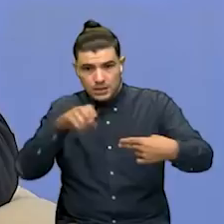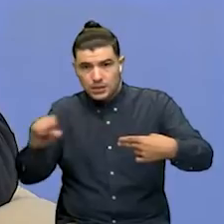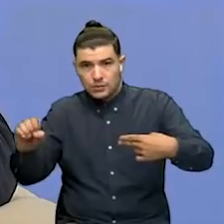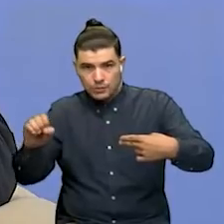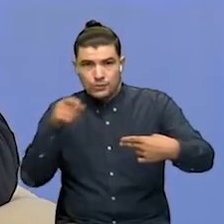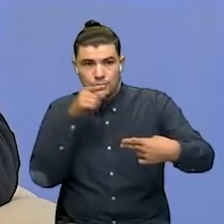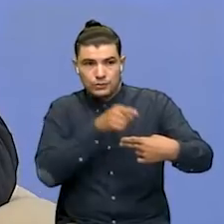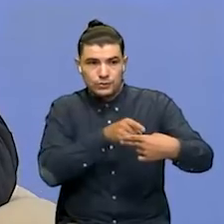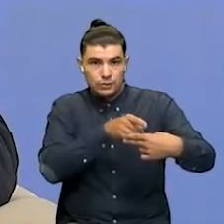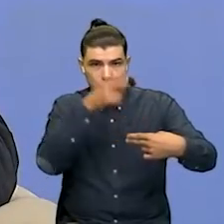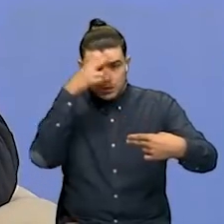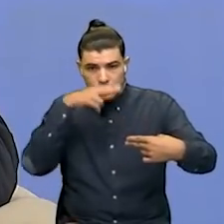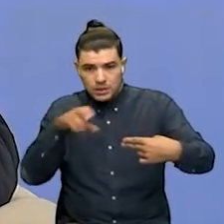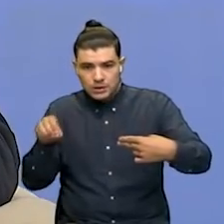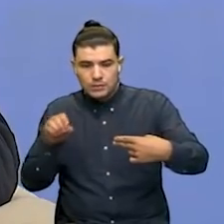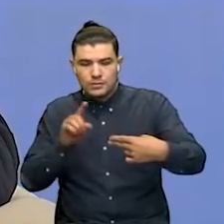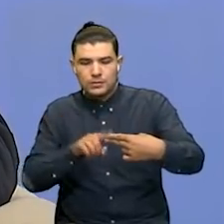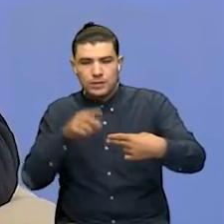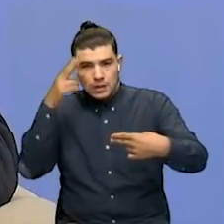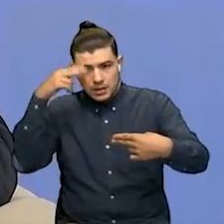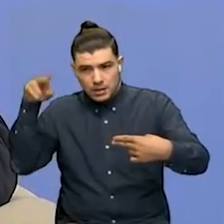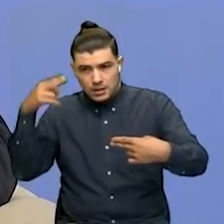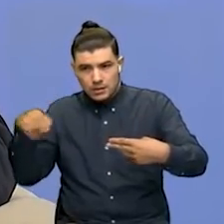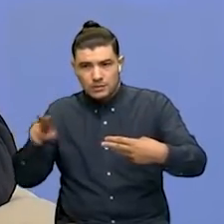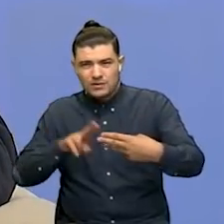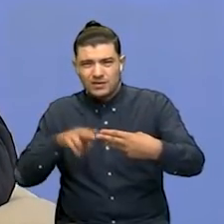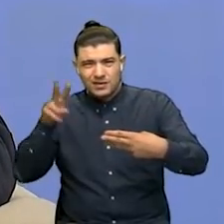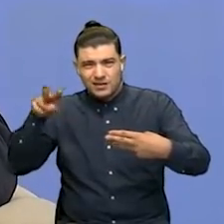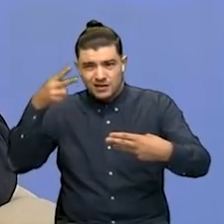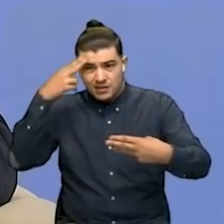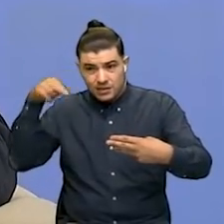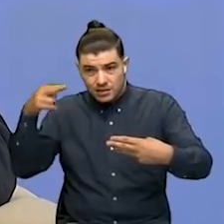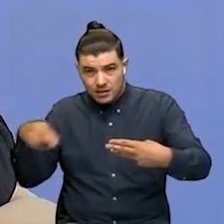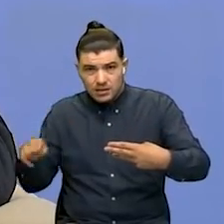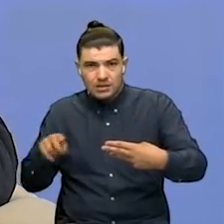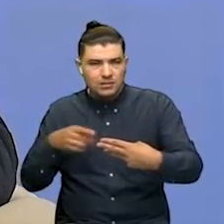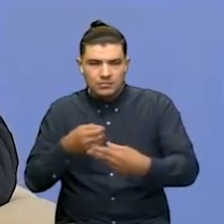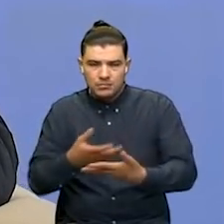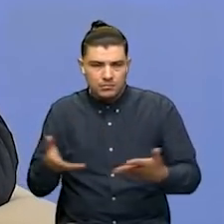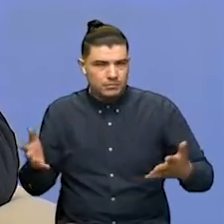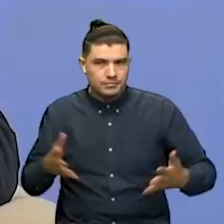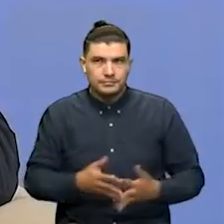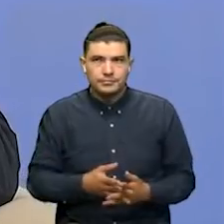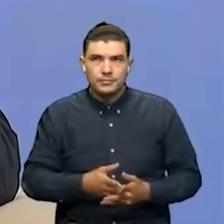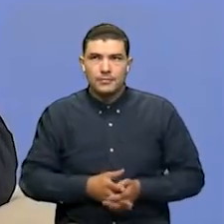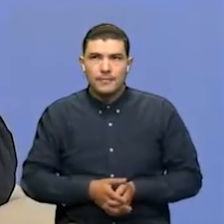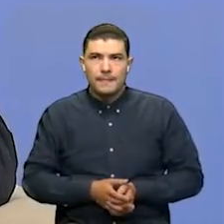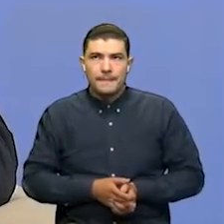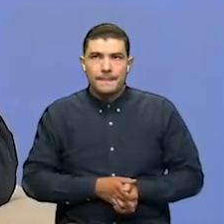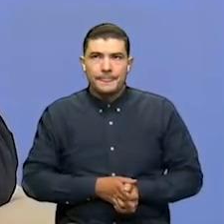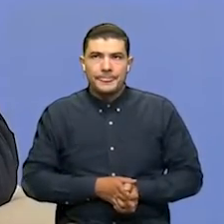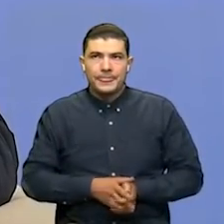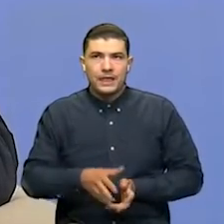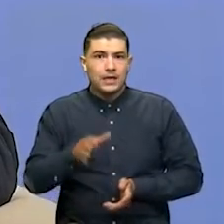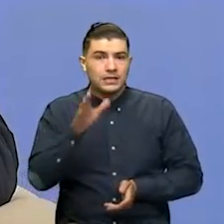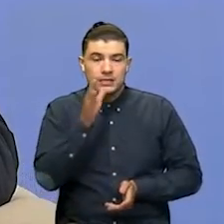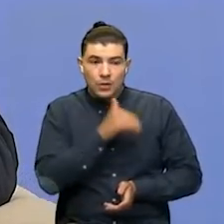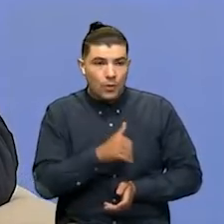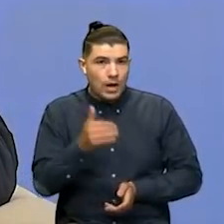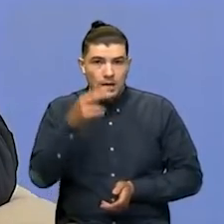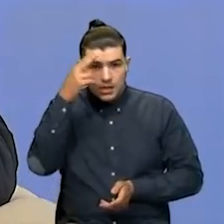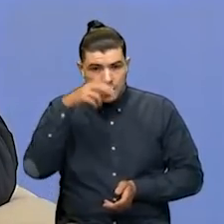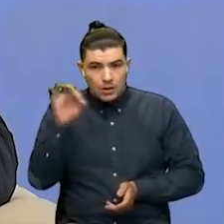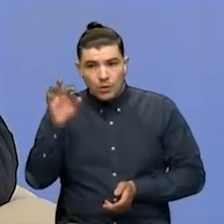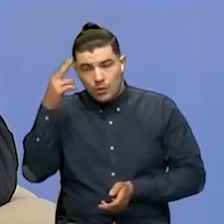son los descendientes? Hijos, nietos, bisnietos, tataranietos, etc. Si no hay hijos o no hay